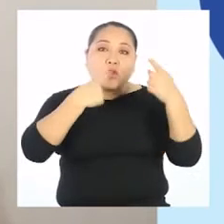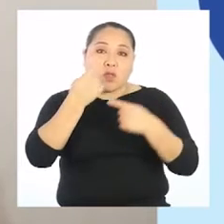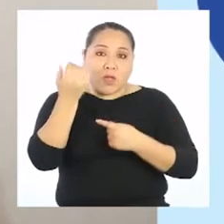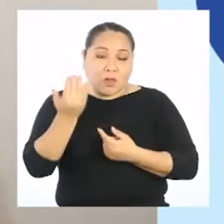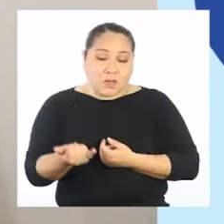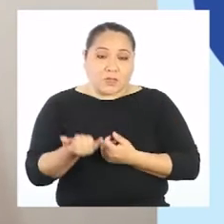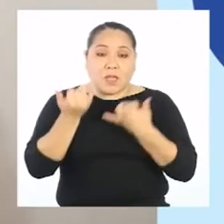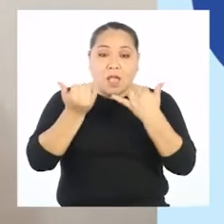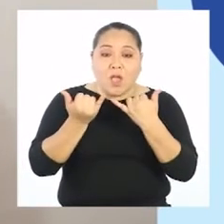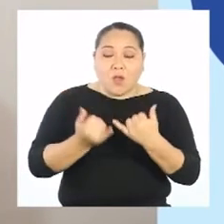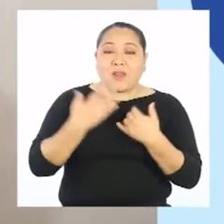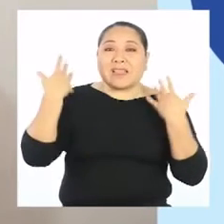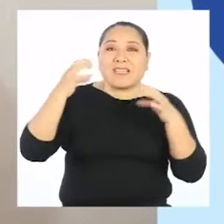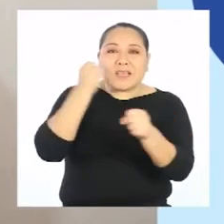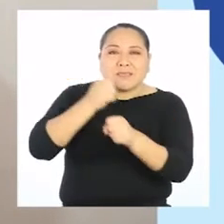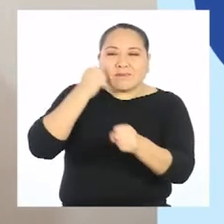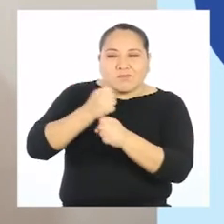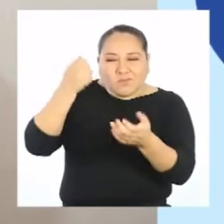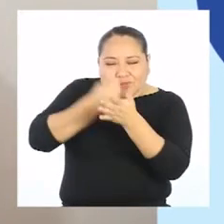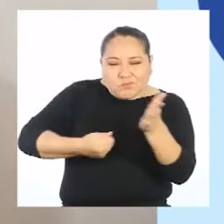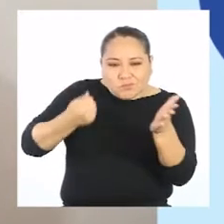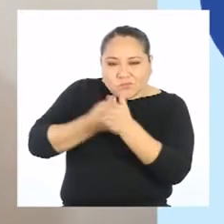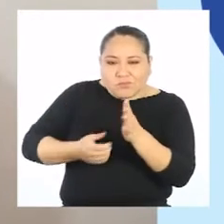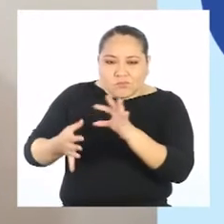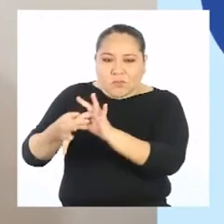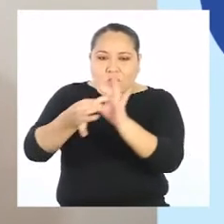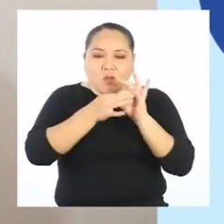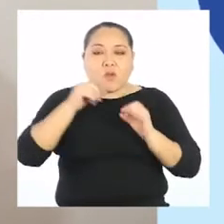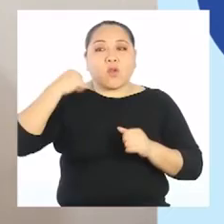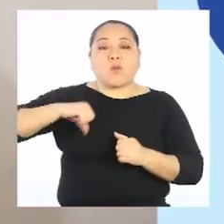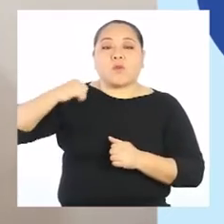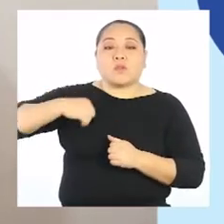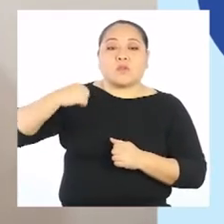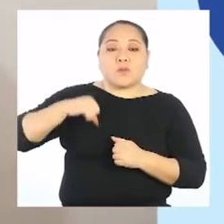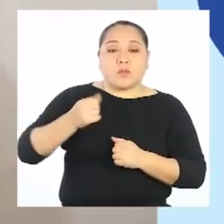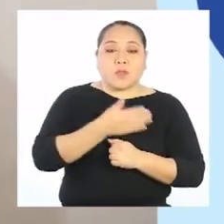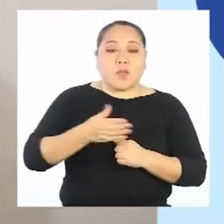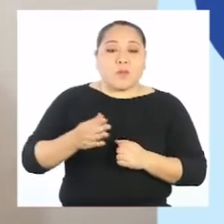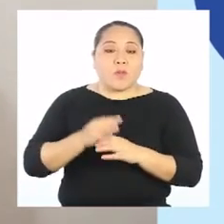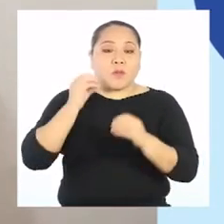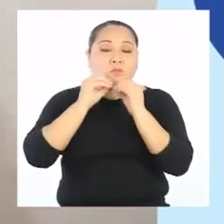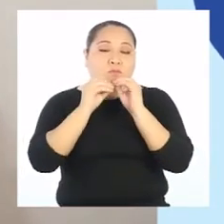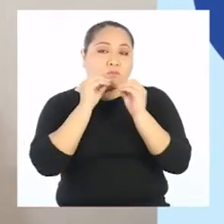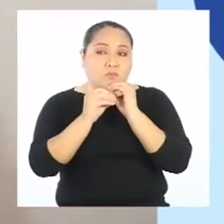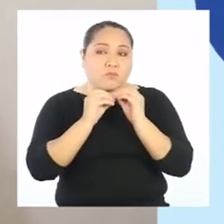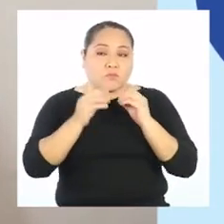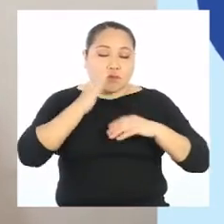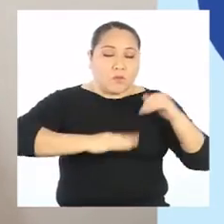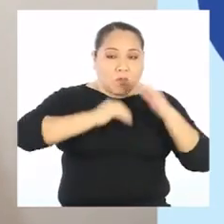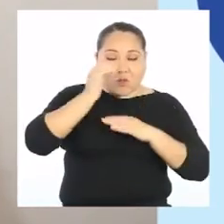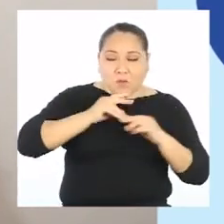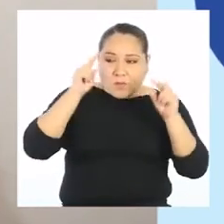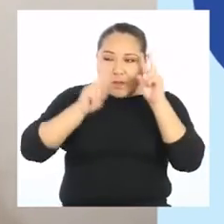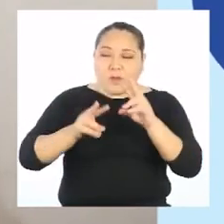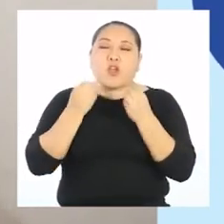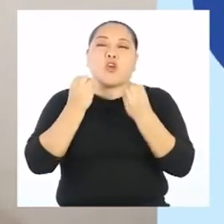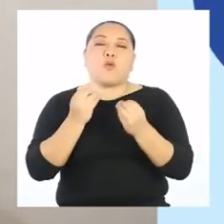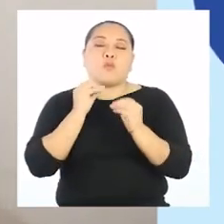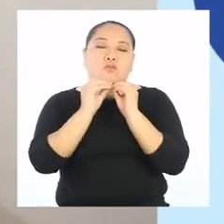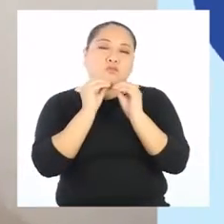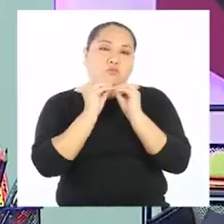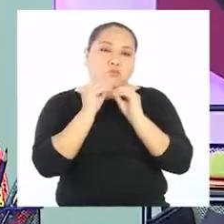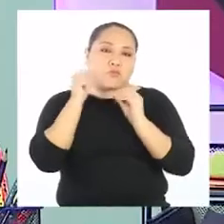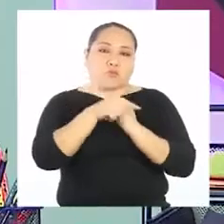aquí para comentarles que en la actualidad venimos trabajando de manera articulada con las municipalidades para mejorar la infraestructura para el tratamiento y manejo de los